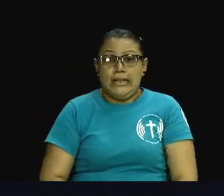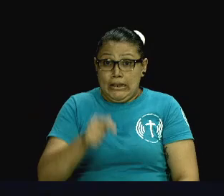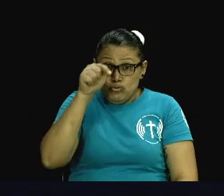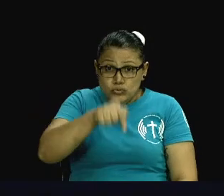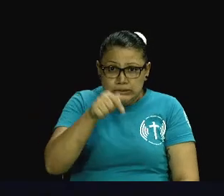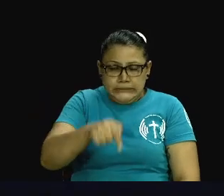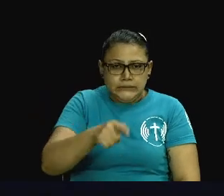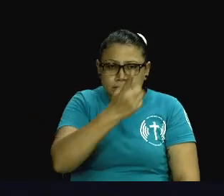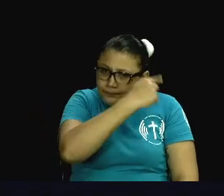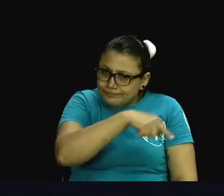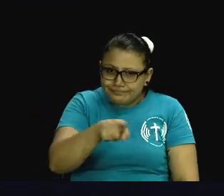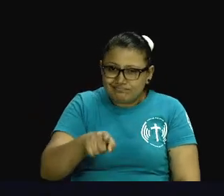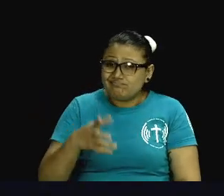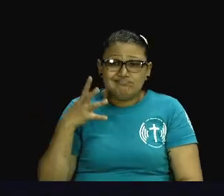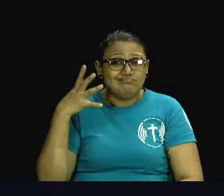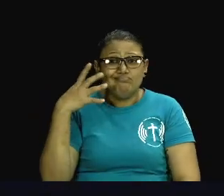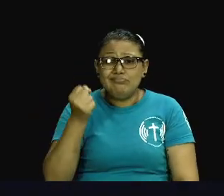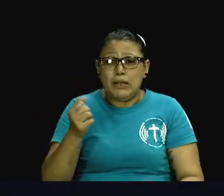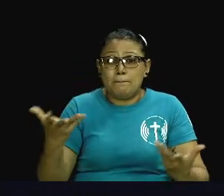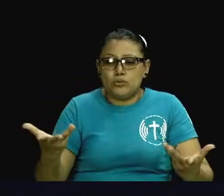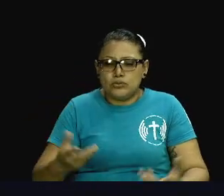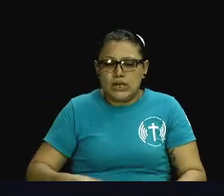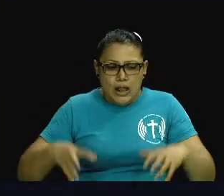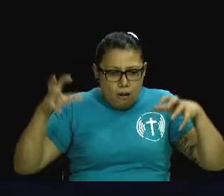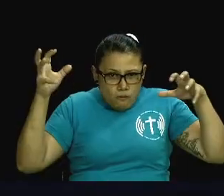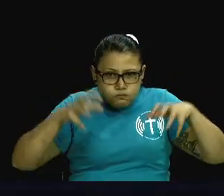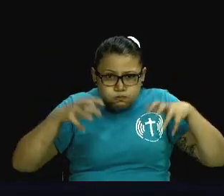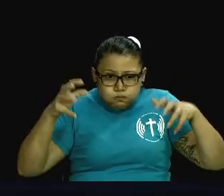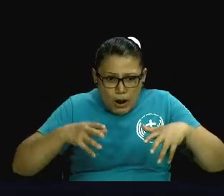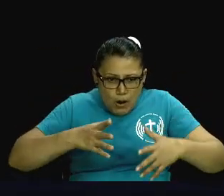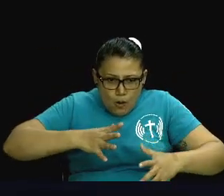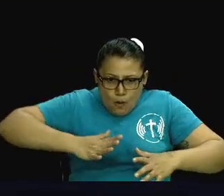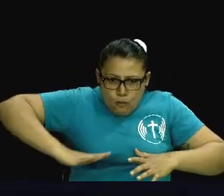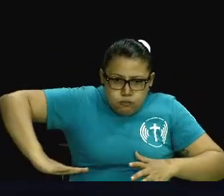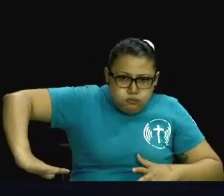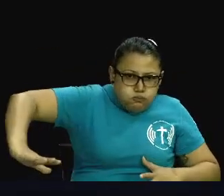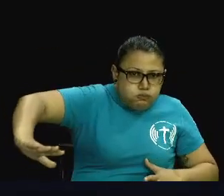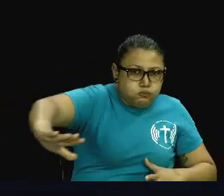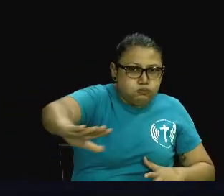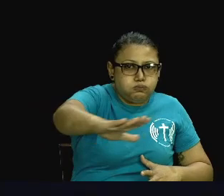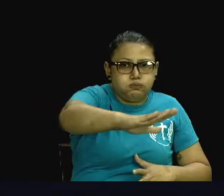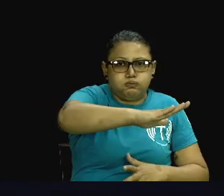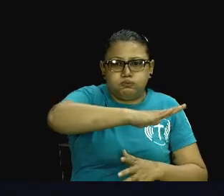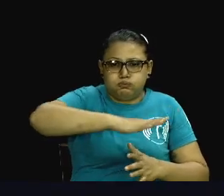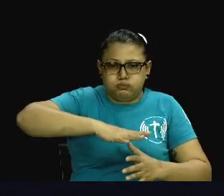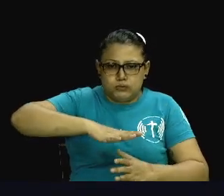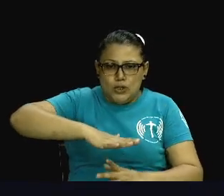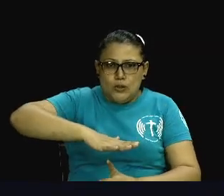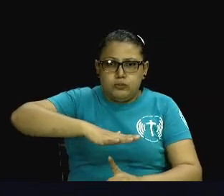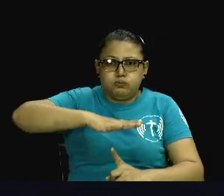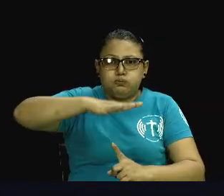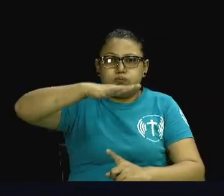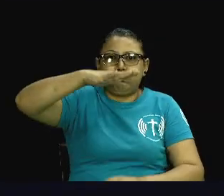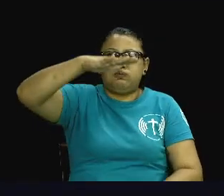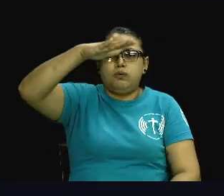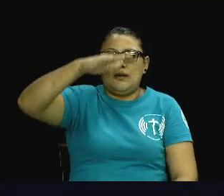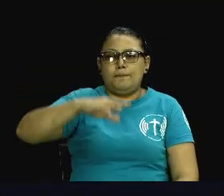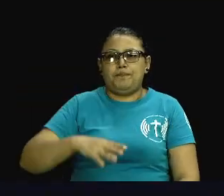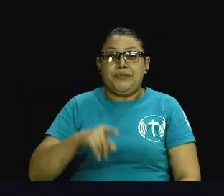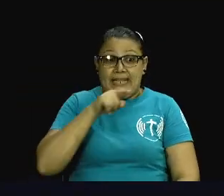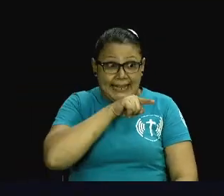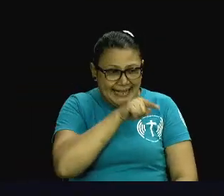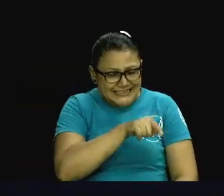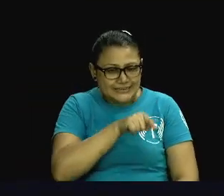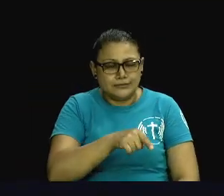pasa ya no lo va a lograr porque se va a inundar todo esto eso es fe hermanos eso es fe